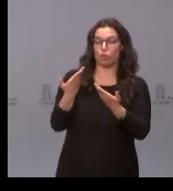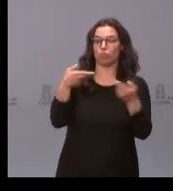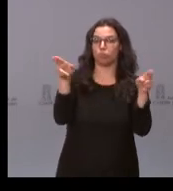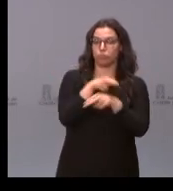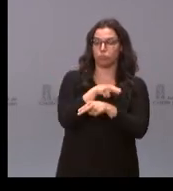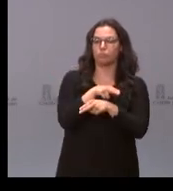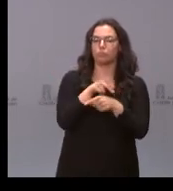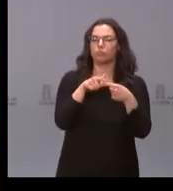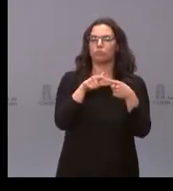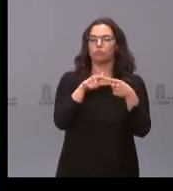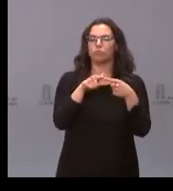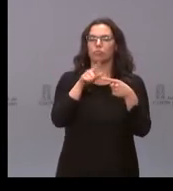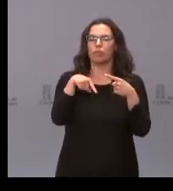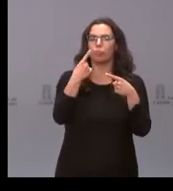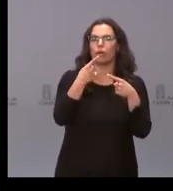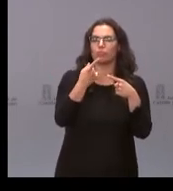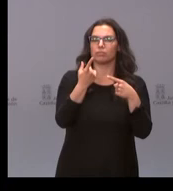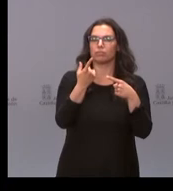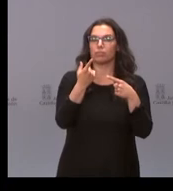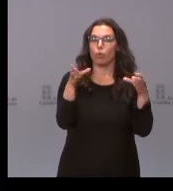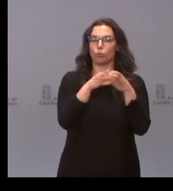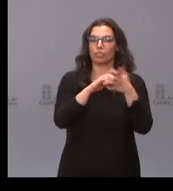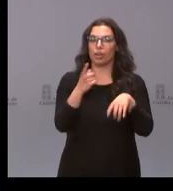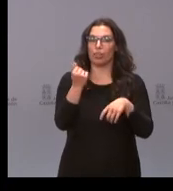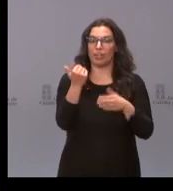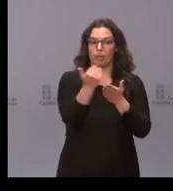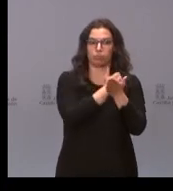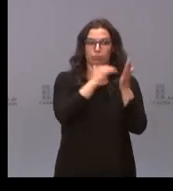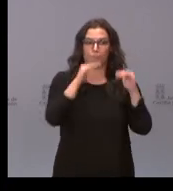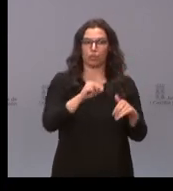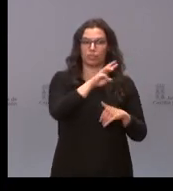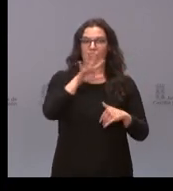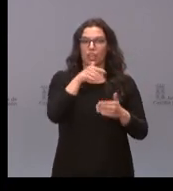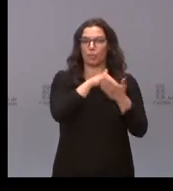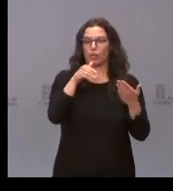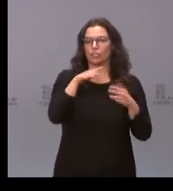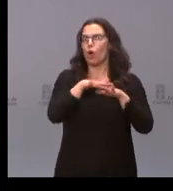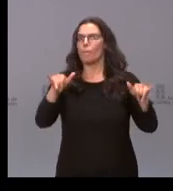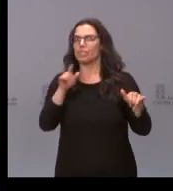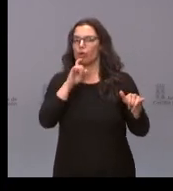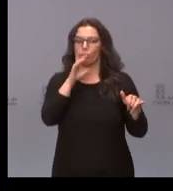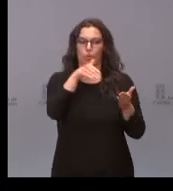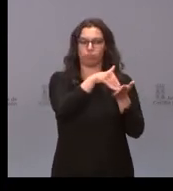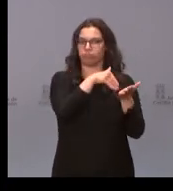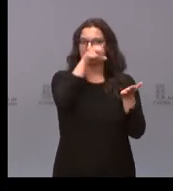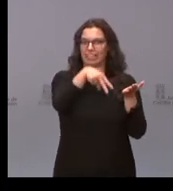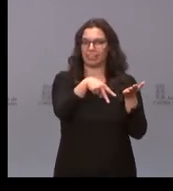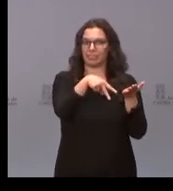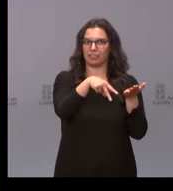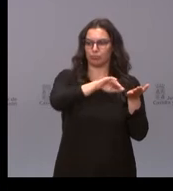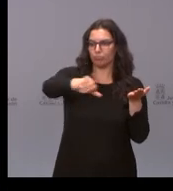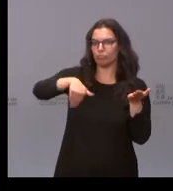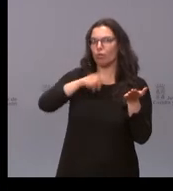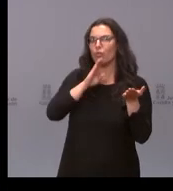como va a contrarrestar un poco la junta este ingreso anual de 35 millones aproximados que no va a llegar a las arcas no sé si tienen algo